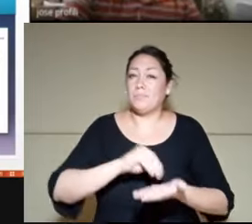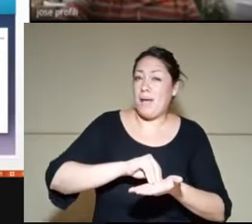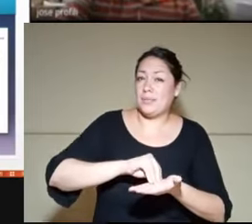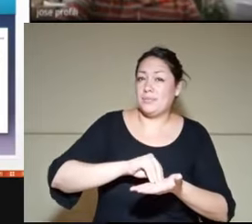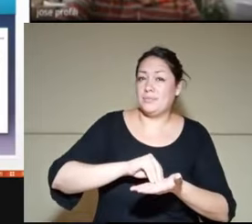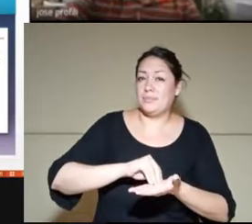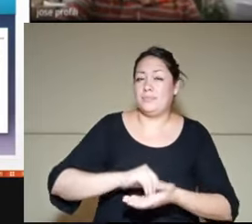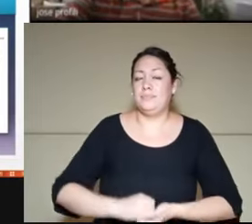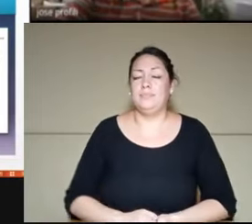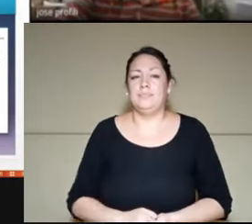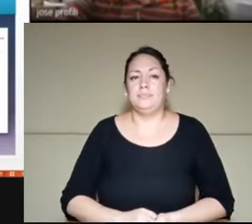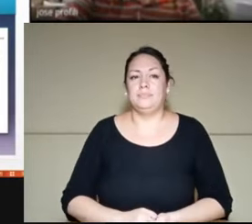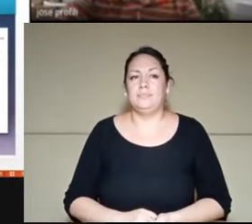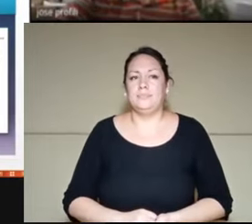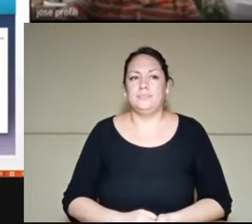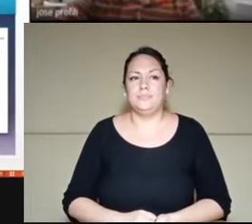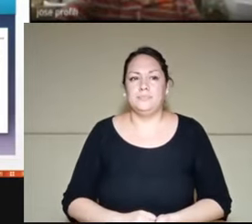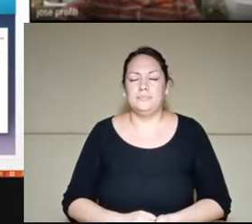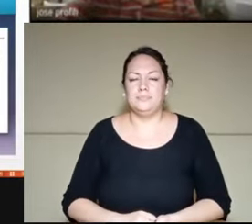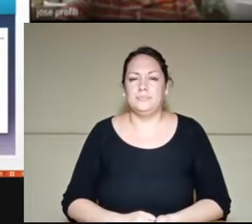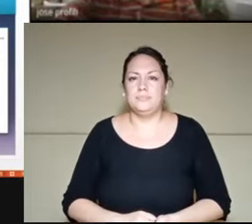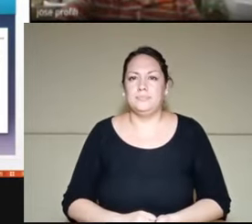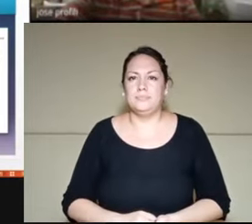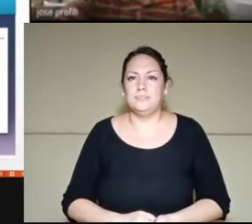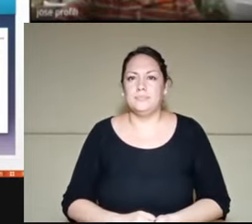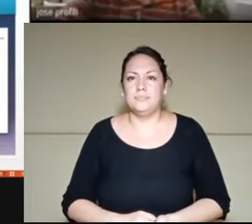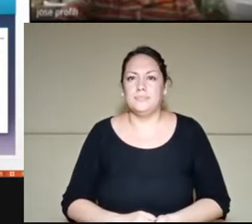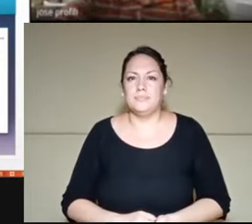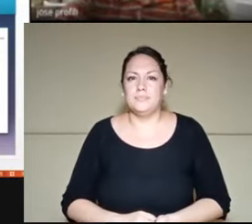¿Alguna otra pregunta?